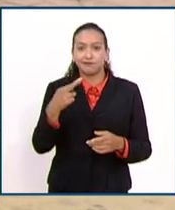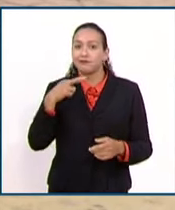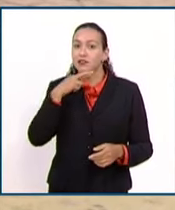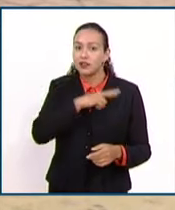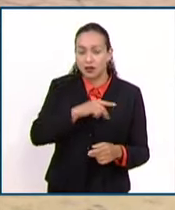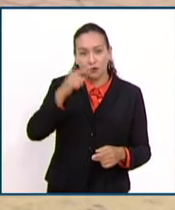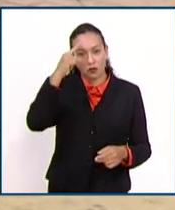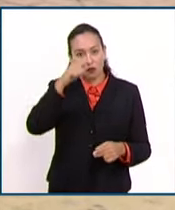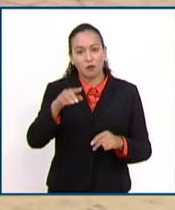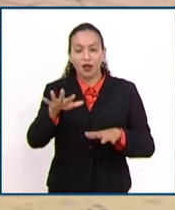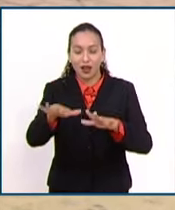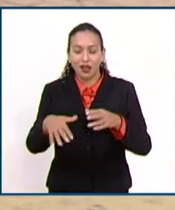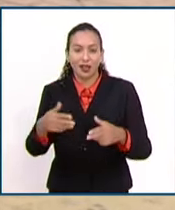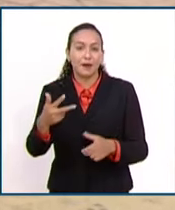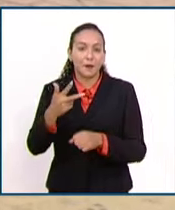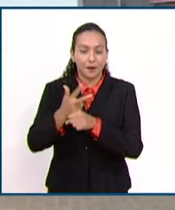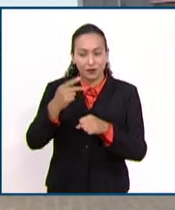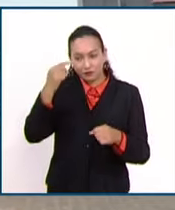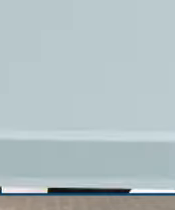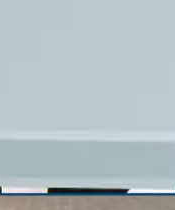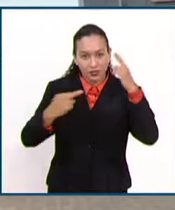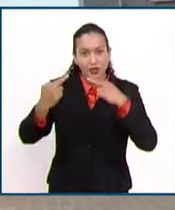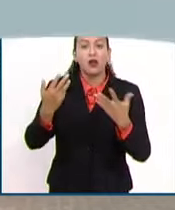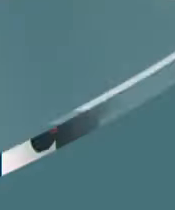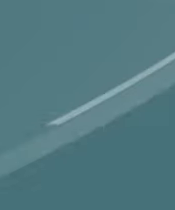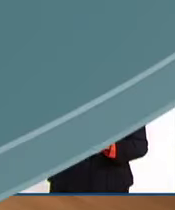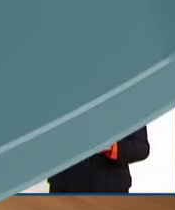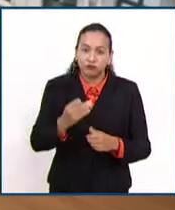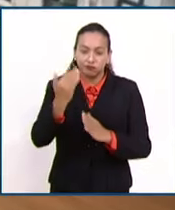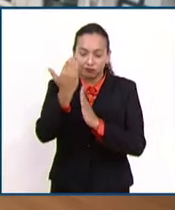aprovechamiento de las salas de audiencia.